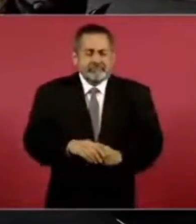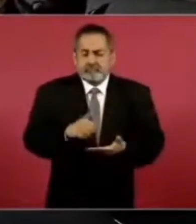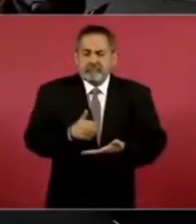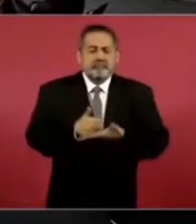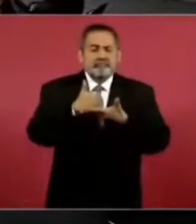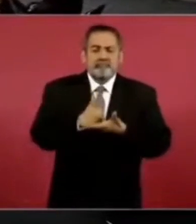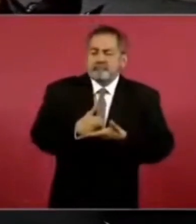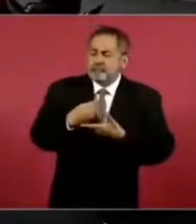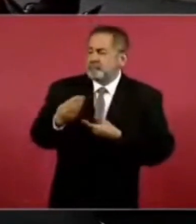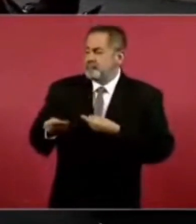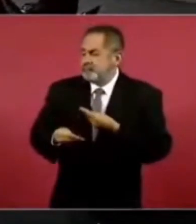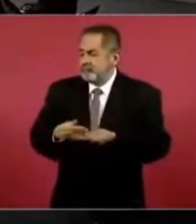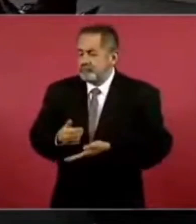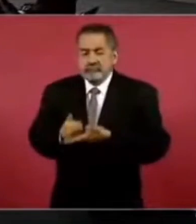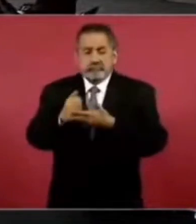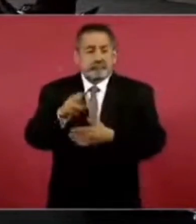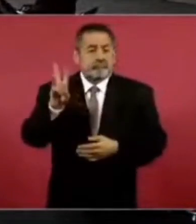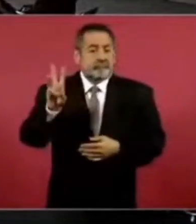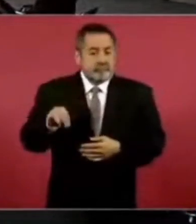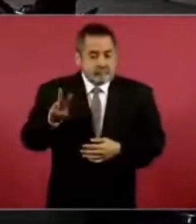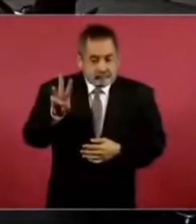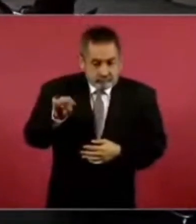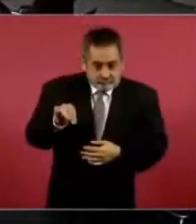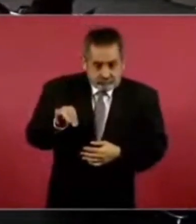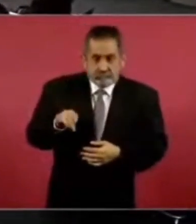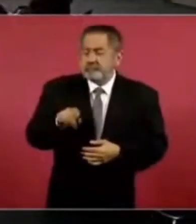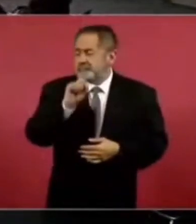ayudando. Walmart,